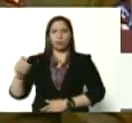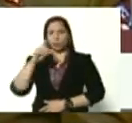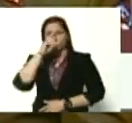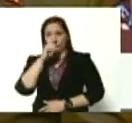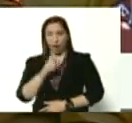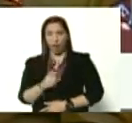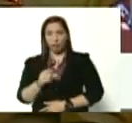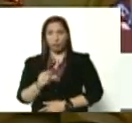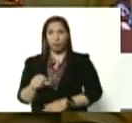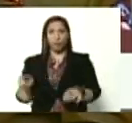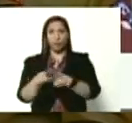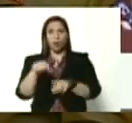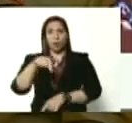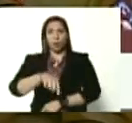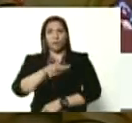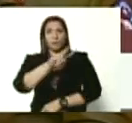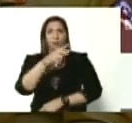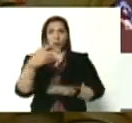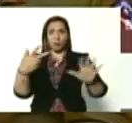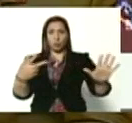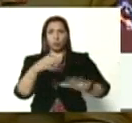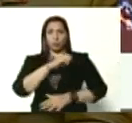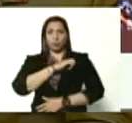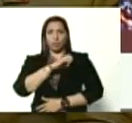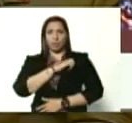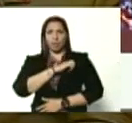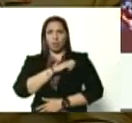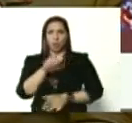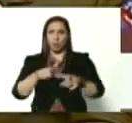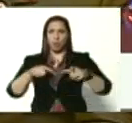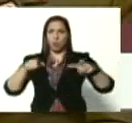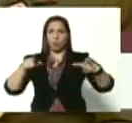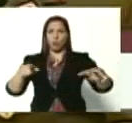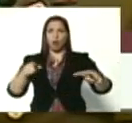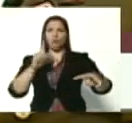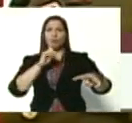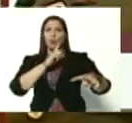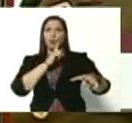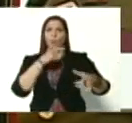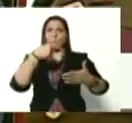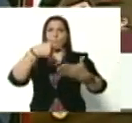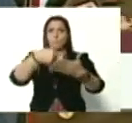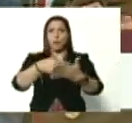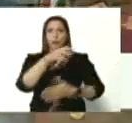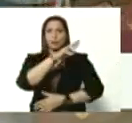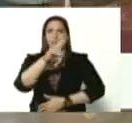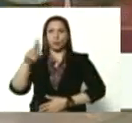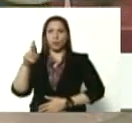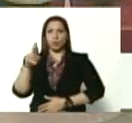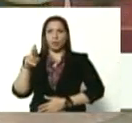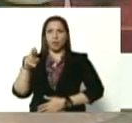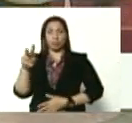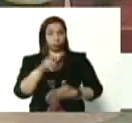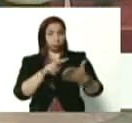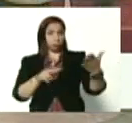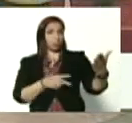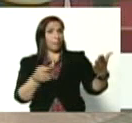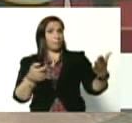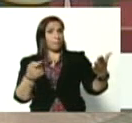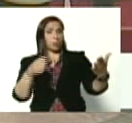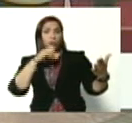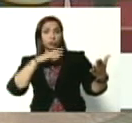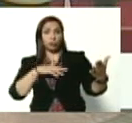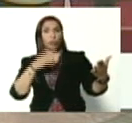28 de enero en el lugar que le dio el nombre a la república veamos un poco de historia por cierto el